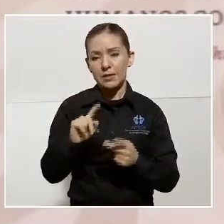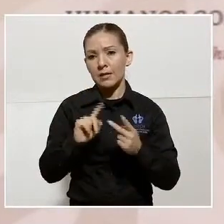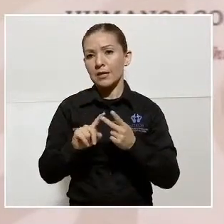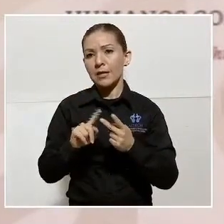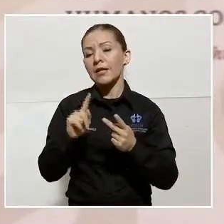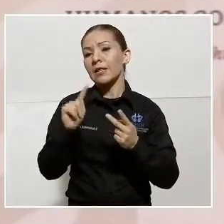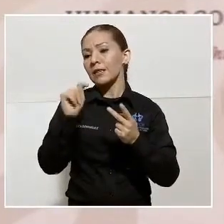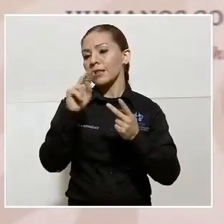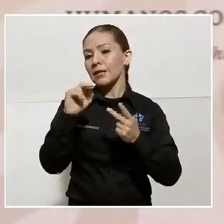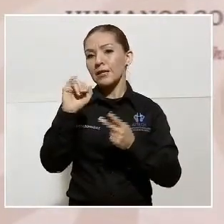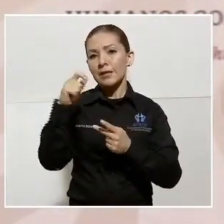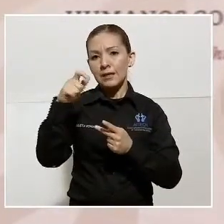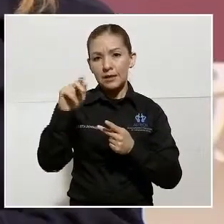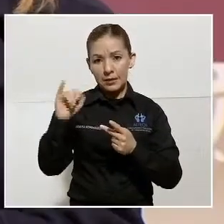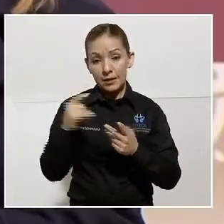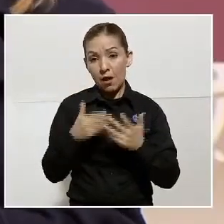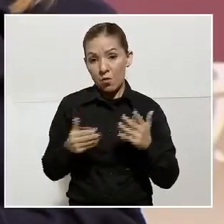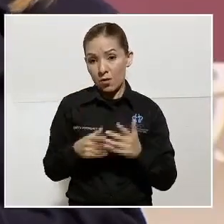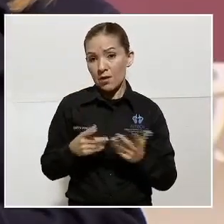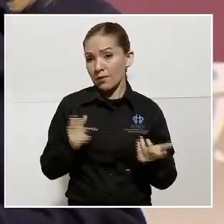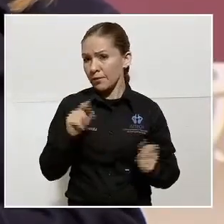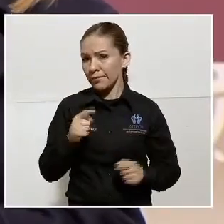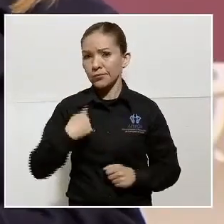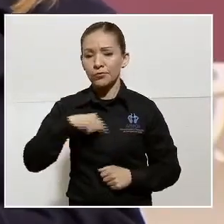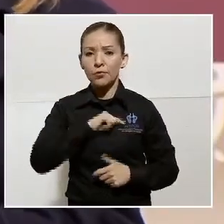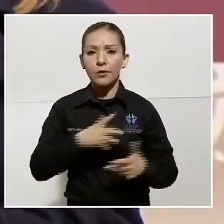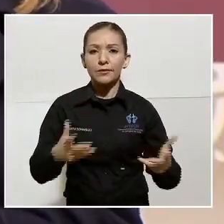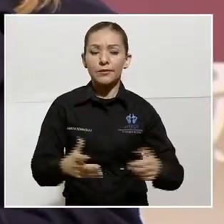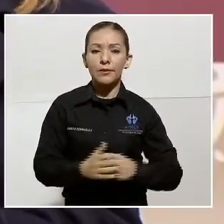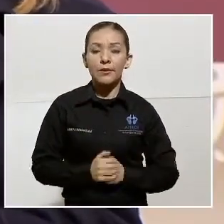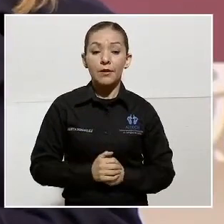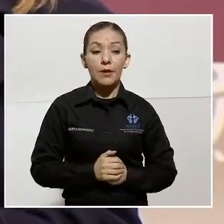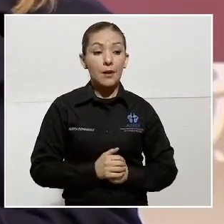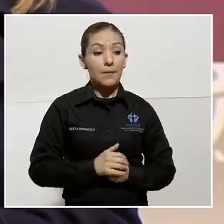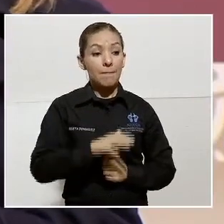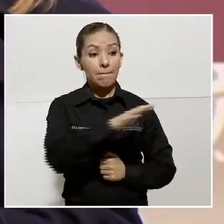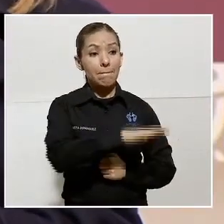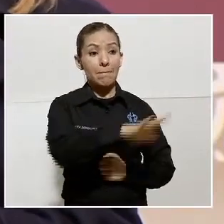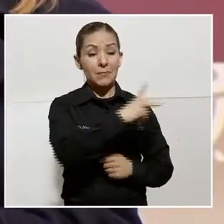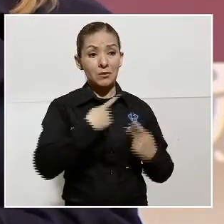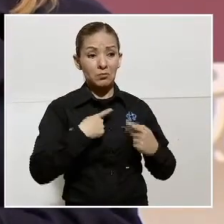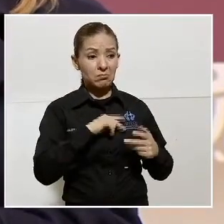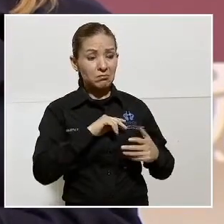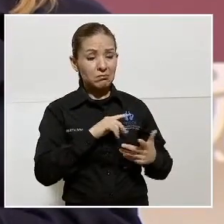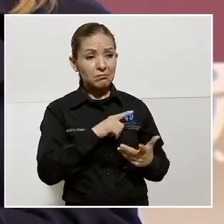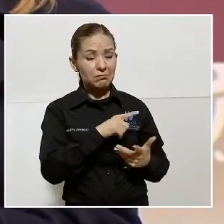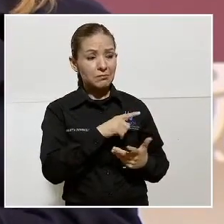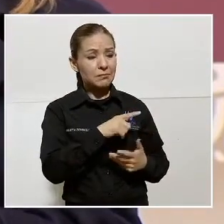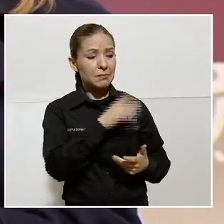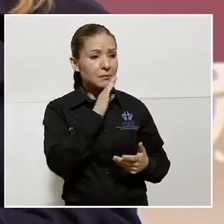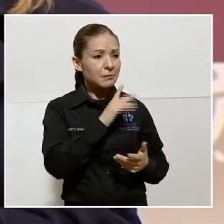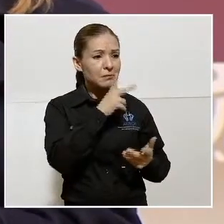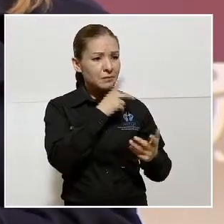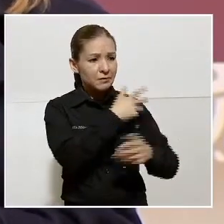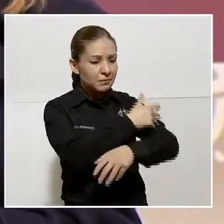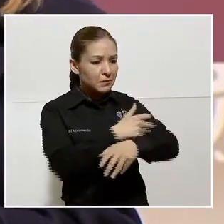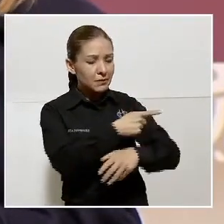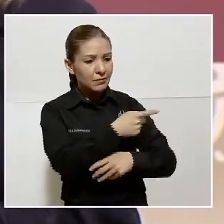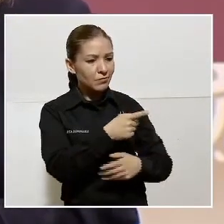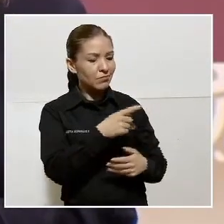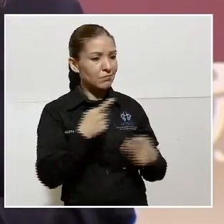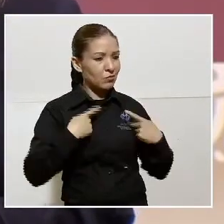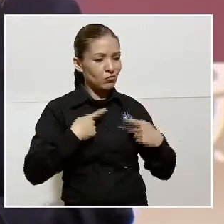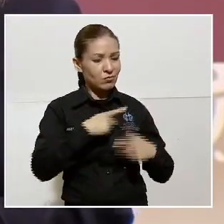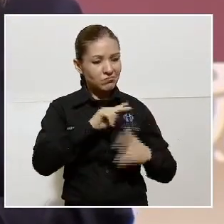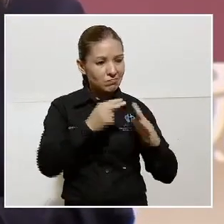en este complejo periodo. A los familiares de víctimas, particularmente de las víctimas